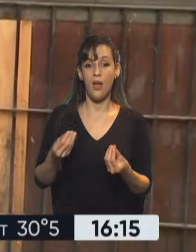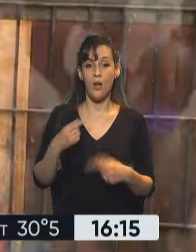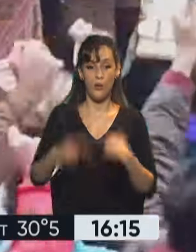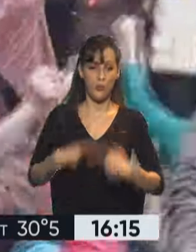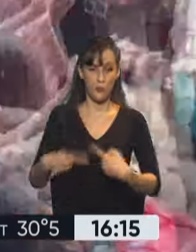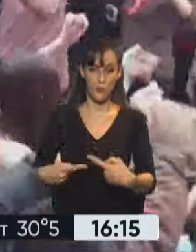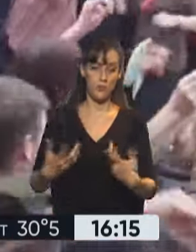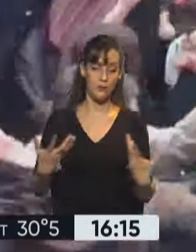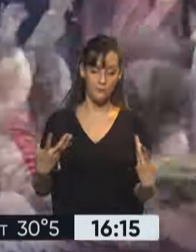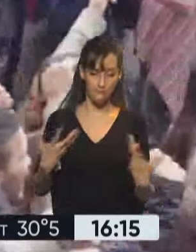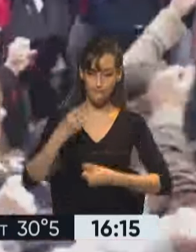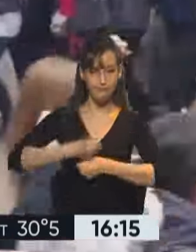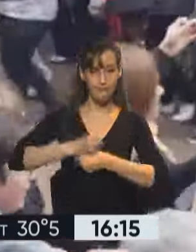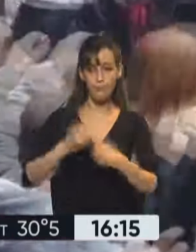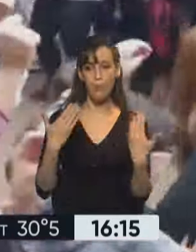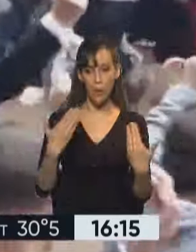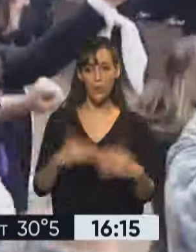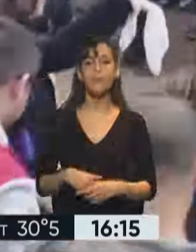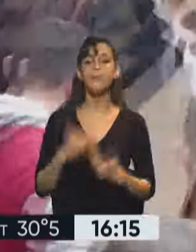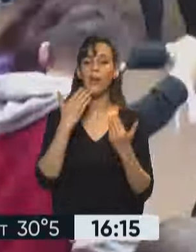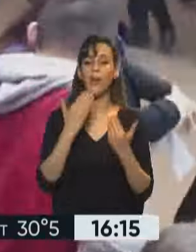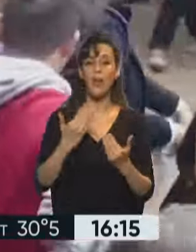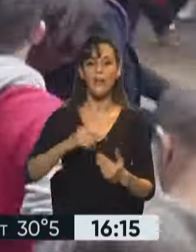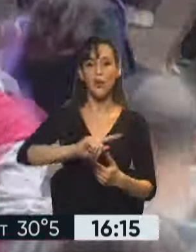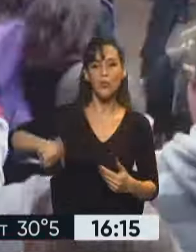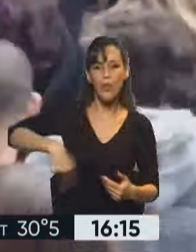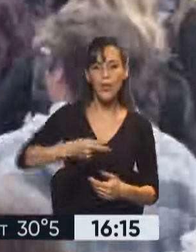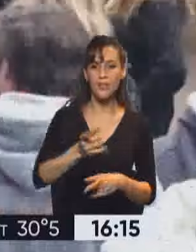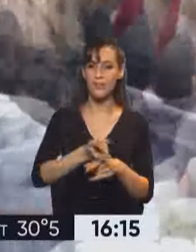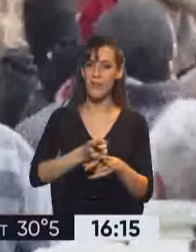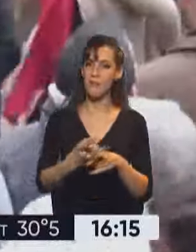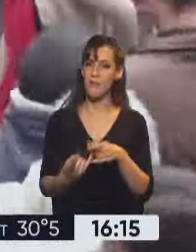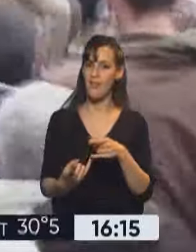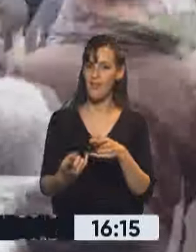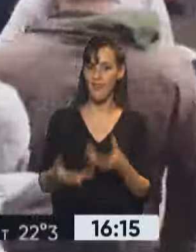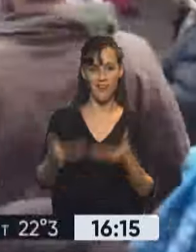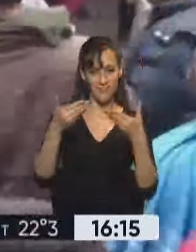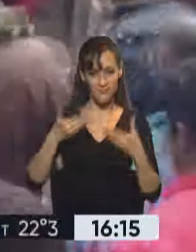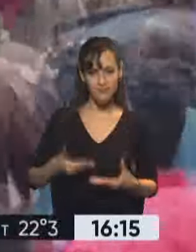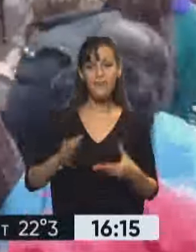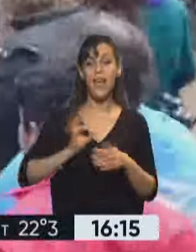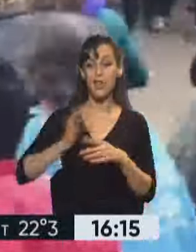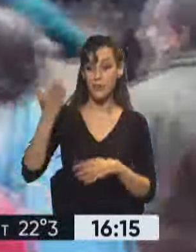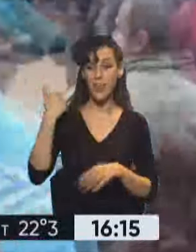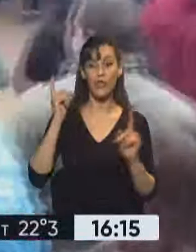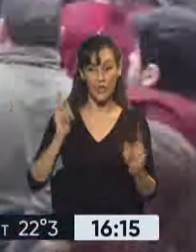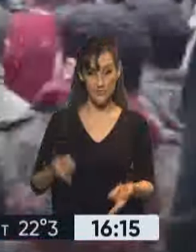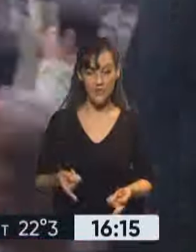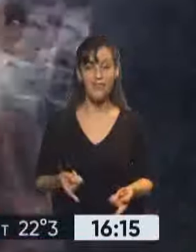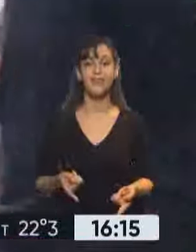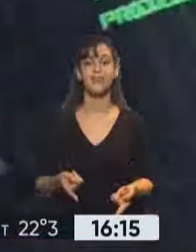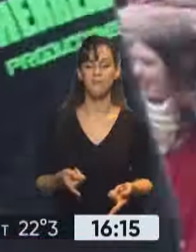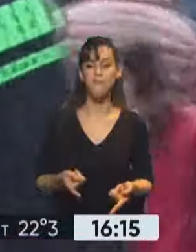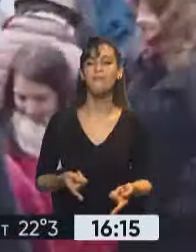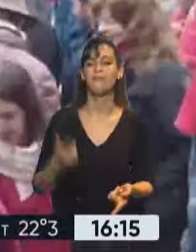que nos están pasando hoy. Pero muchísimas gracias a ustedes por estar siempre presentes, ¿no? Ya estuvimos presentes el año pasado, ¿te acuerdas? Bueno,